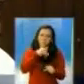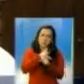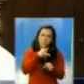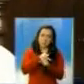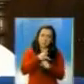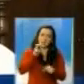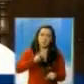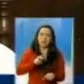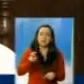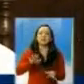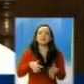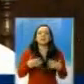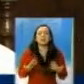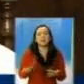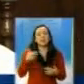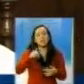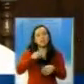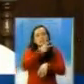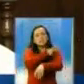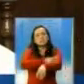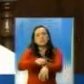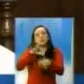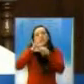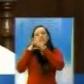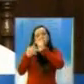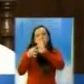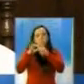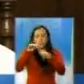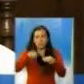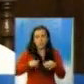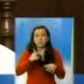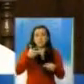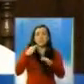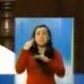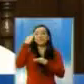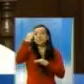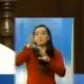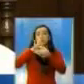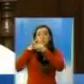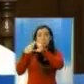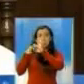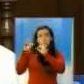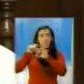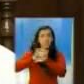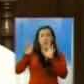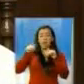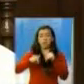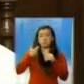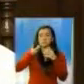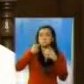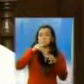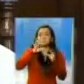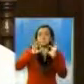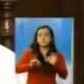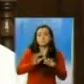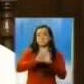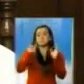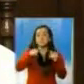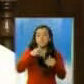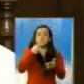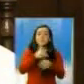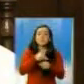historia del deporte, que está dejando escrito no una página de plata, sino que una página con letras